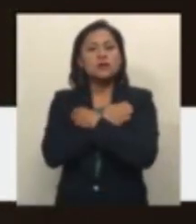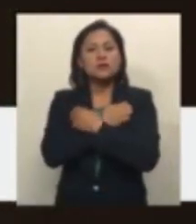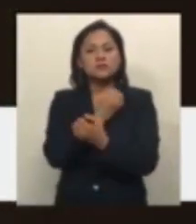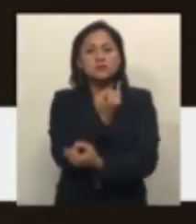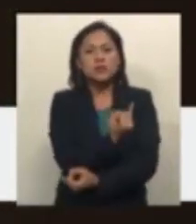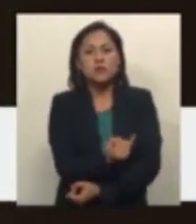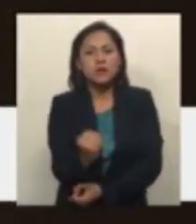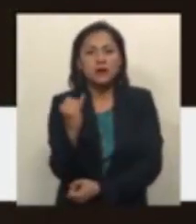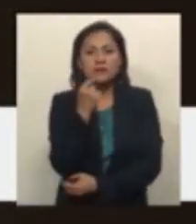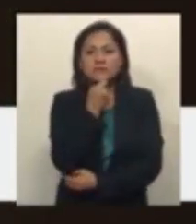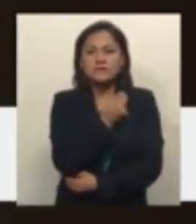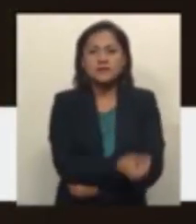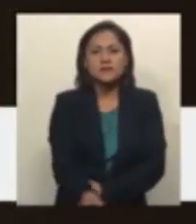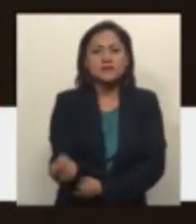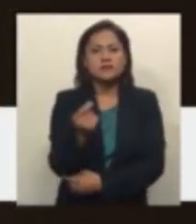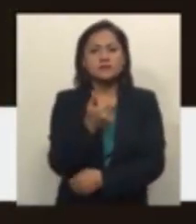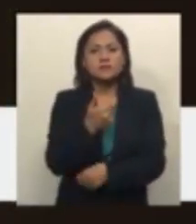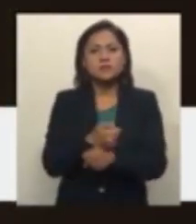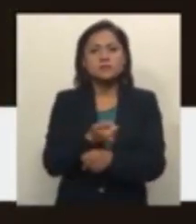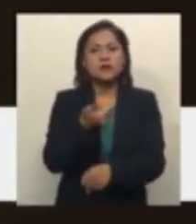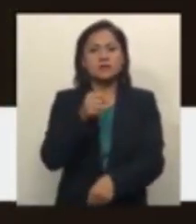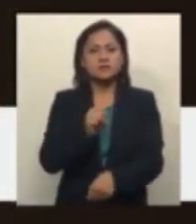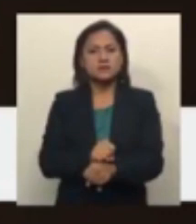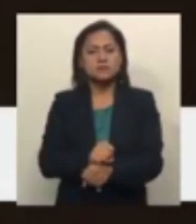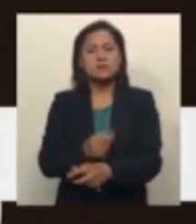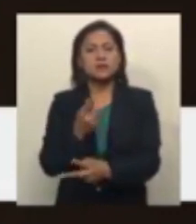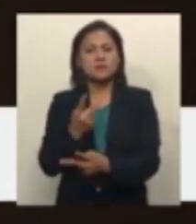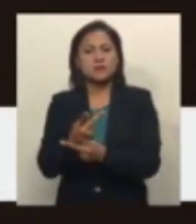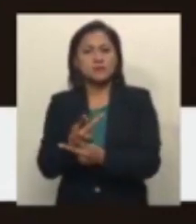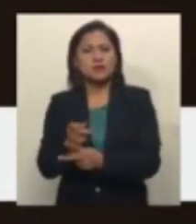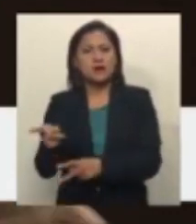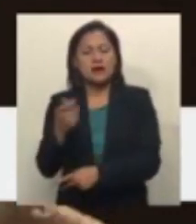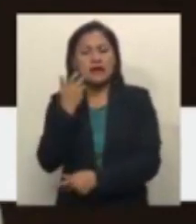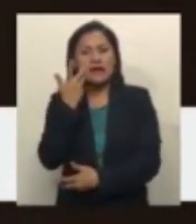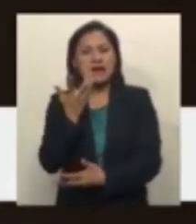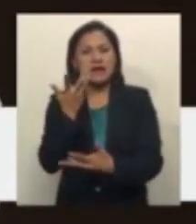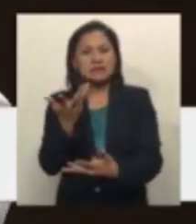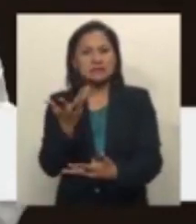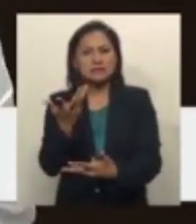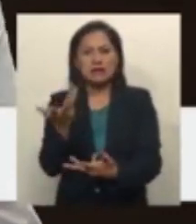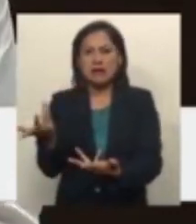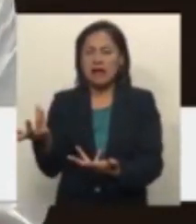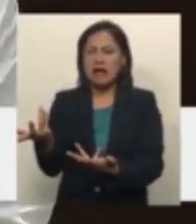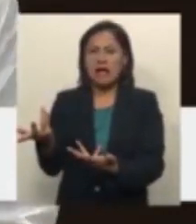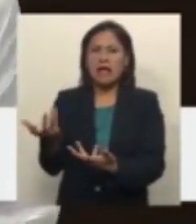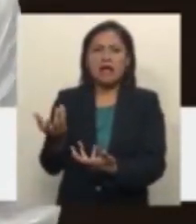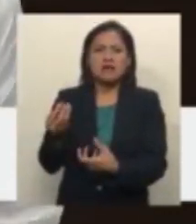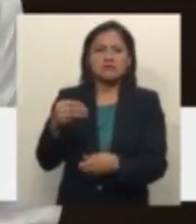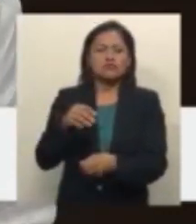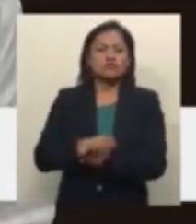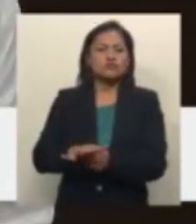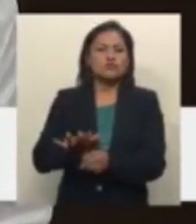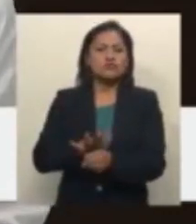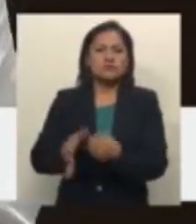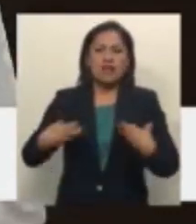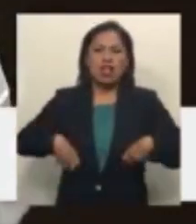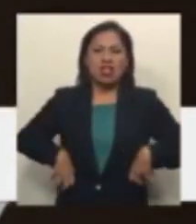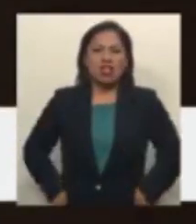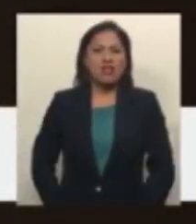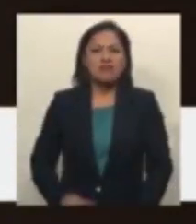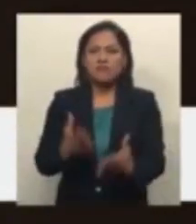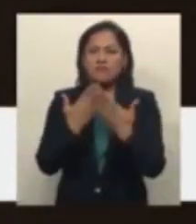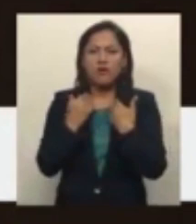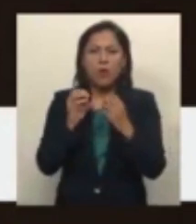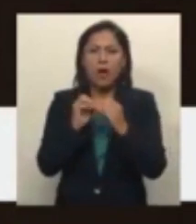preprimaria, primaria, secundaria y preparatoria. No tienen llenadera. Estos que vienen aquí a decir que